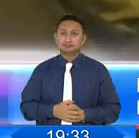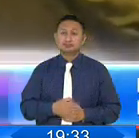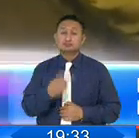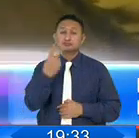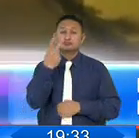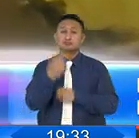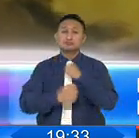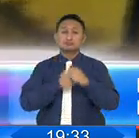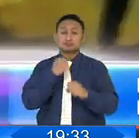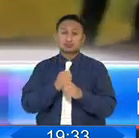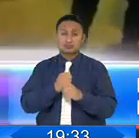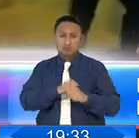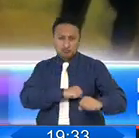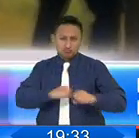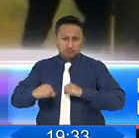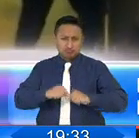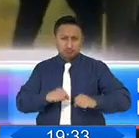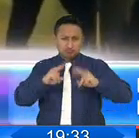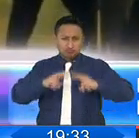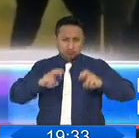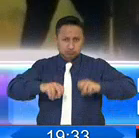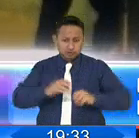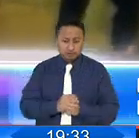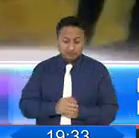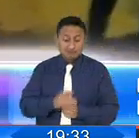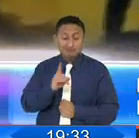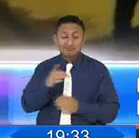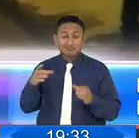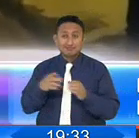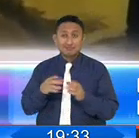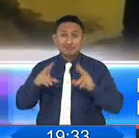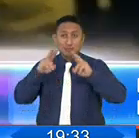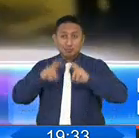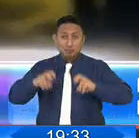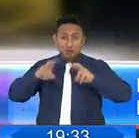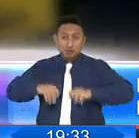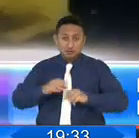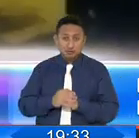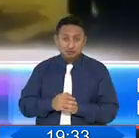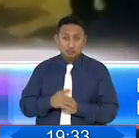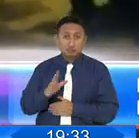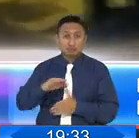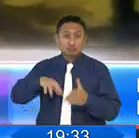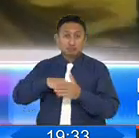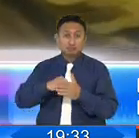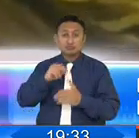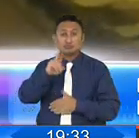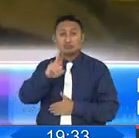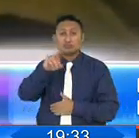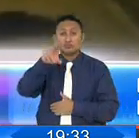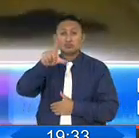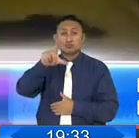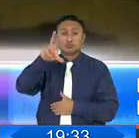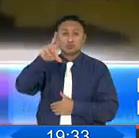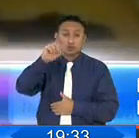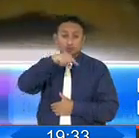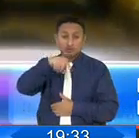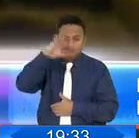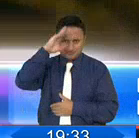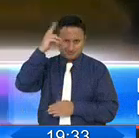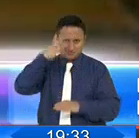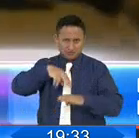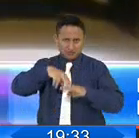2 años de labores de inteligencia permitieron a la Unidad de Investigación de Lucha contra el Crimen Organizado UNCO de la Policía